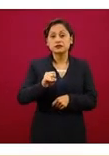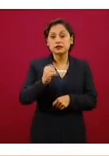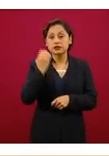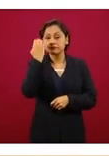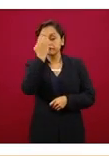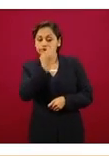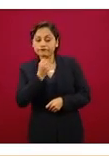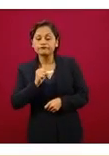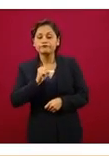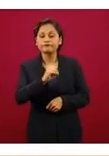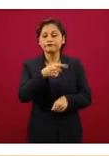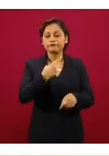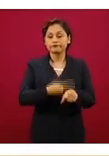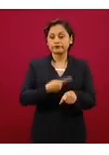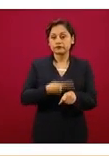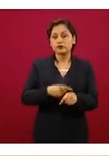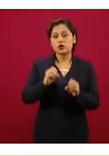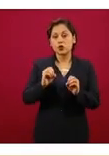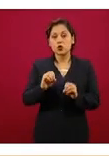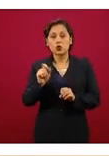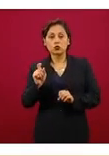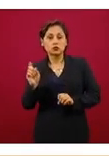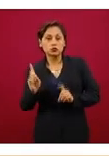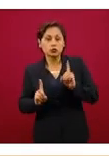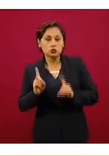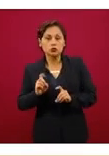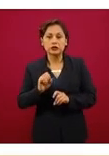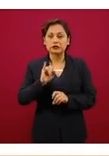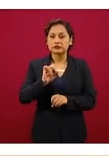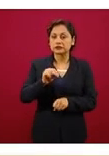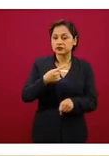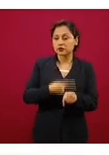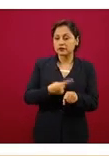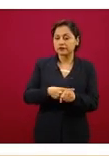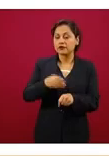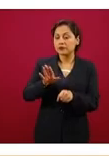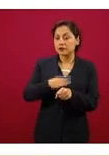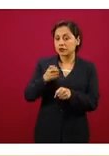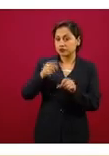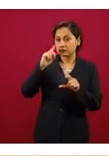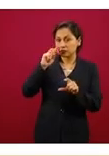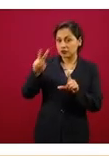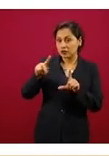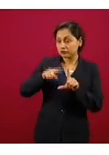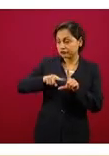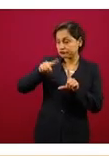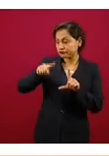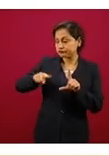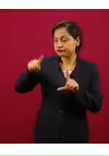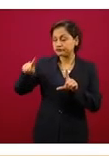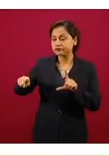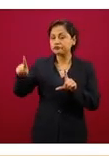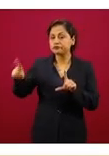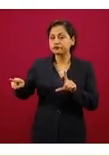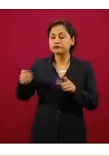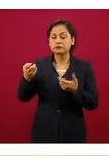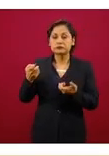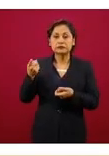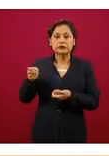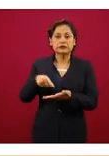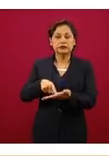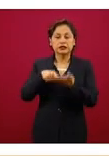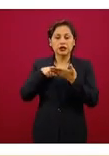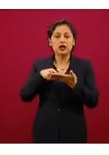reducción de la inclinación de la curva epidémica, lo que corresponde con un cambio positivo en ese sentido.